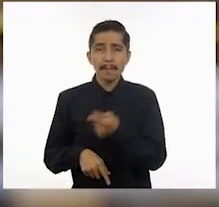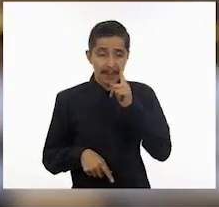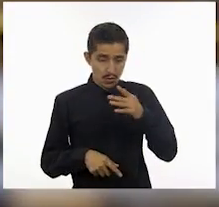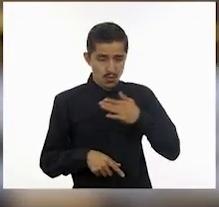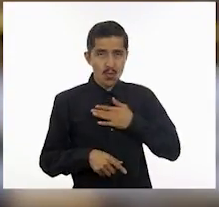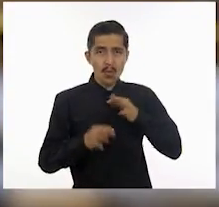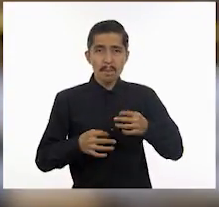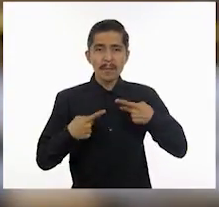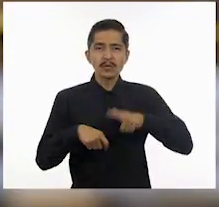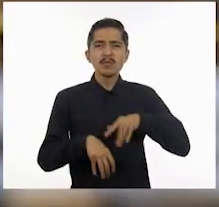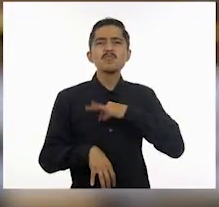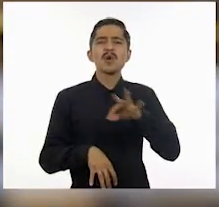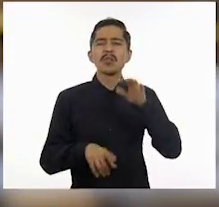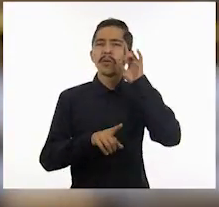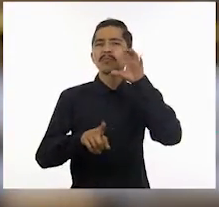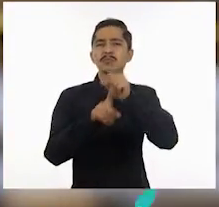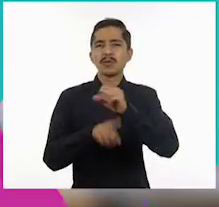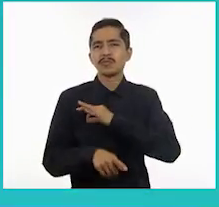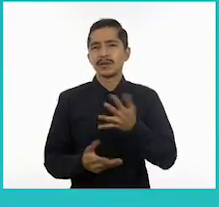demostrar lo que puedes ser.